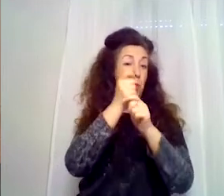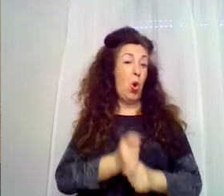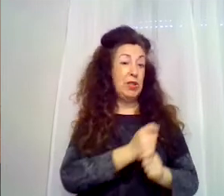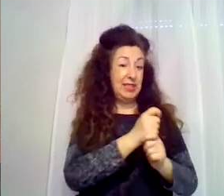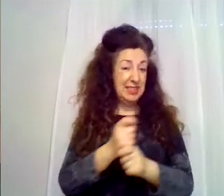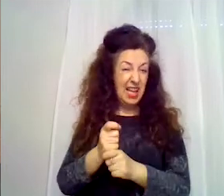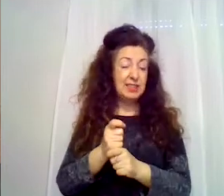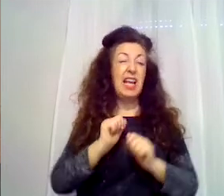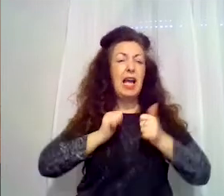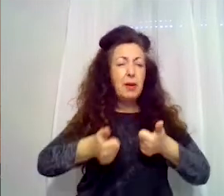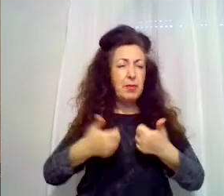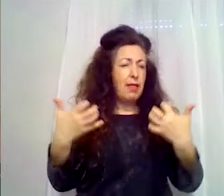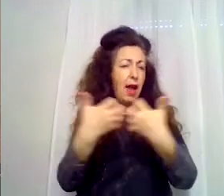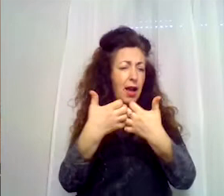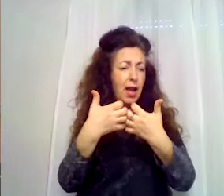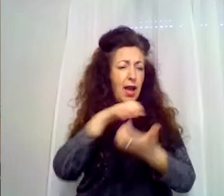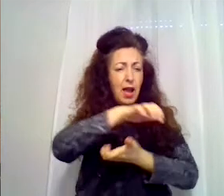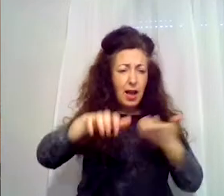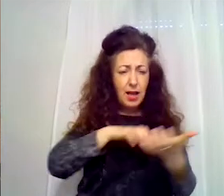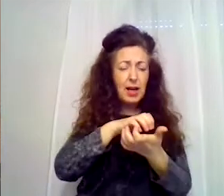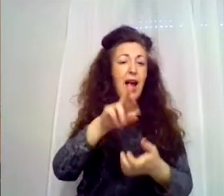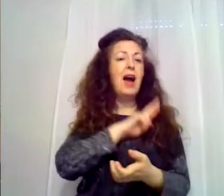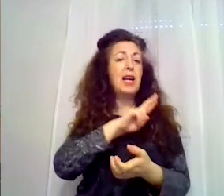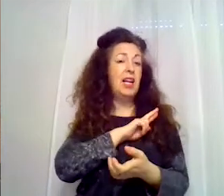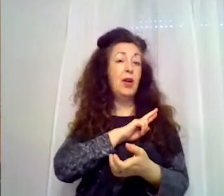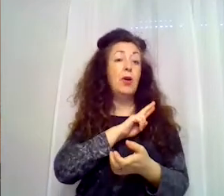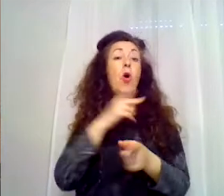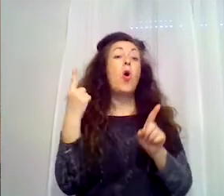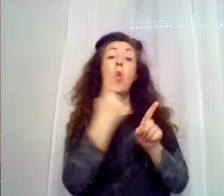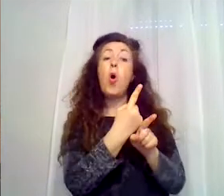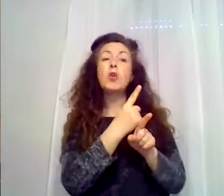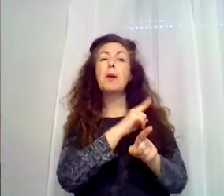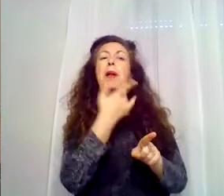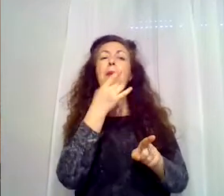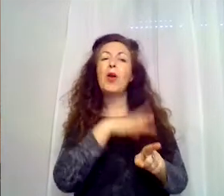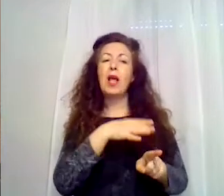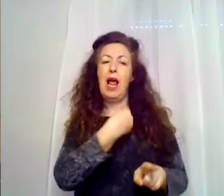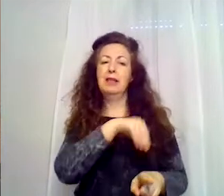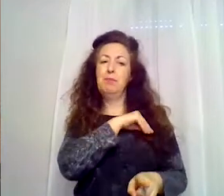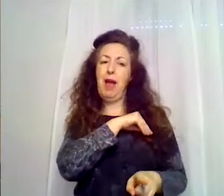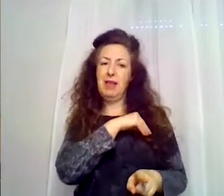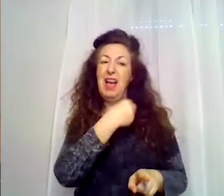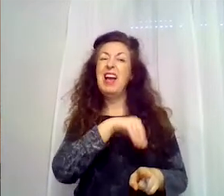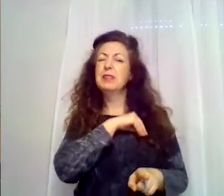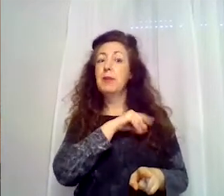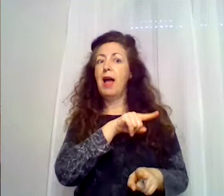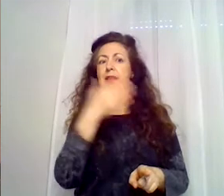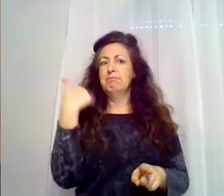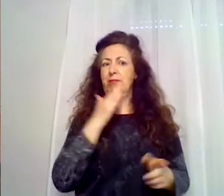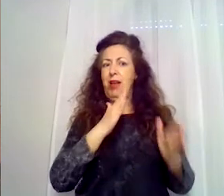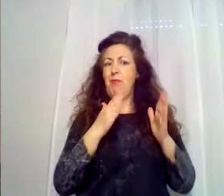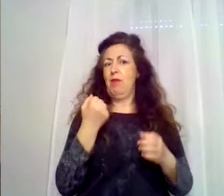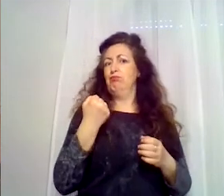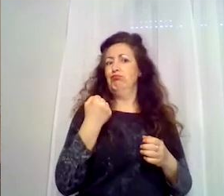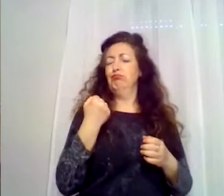su grandeza y también muchas sordideces posibles, posteriores, esa extraña mujer que no tiene